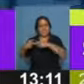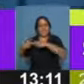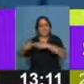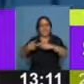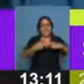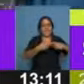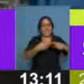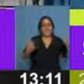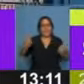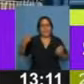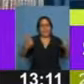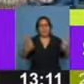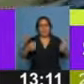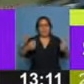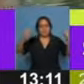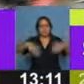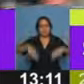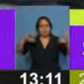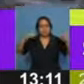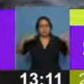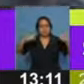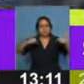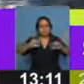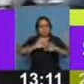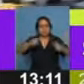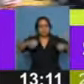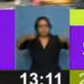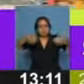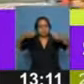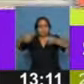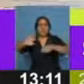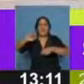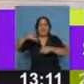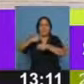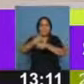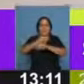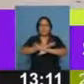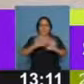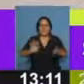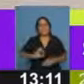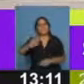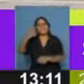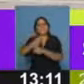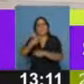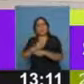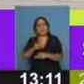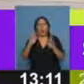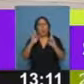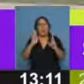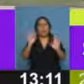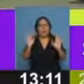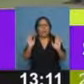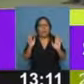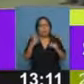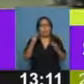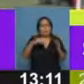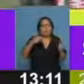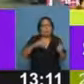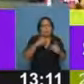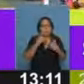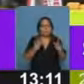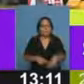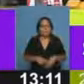otro semirremolque más, ya llenaron este, digamos. Ya llenamos el primero, ahora viene un segundo, esperemos que con el segundo alcance, porque si no después no sé qué más vamos a hacer.